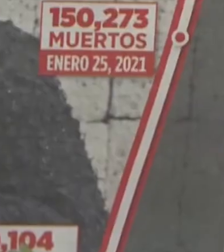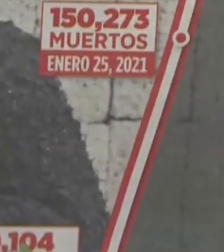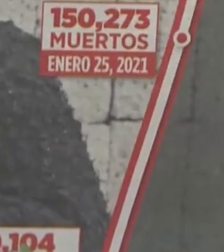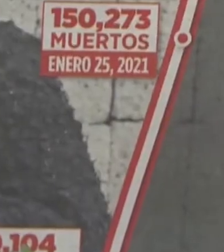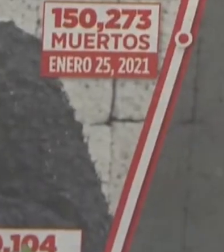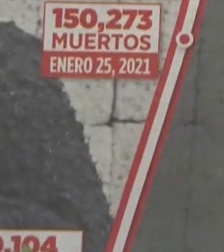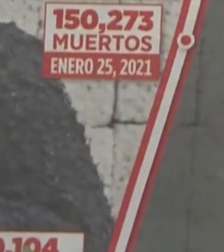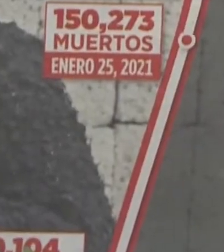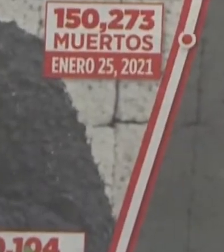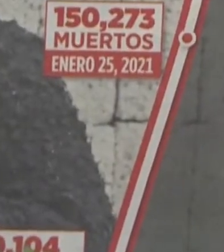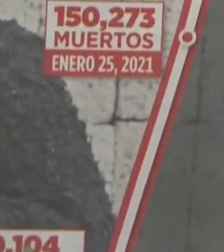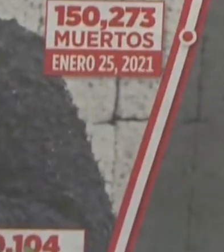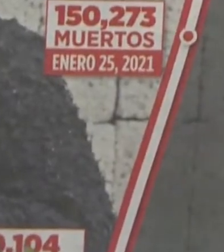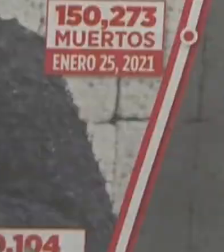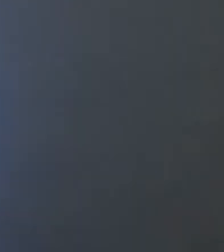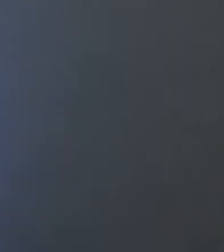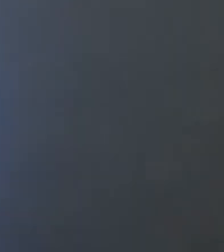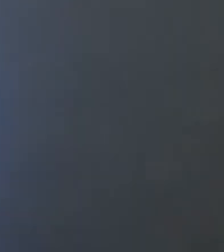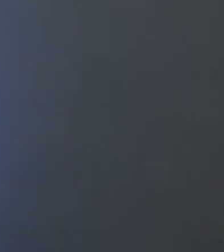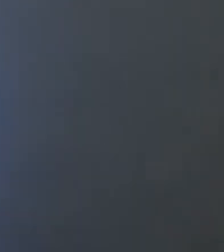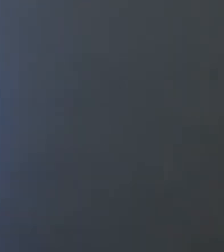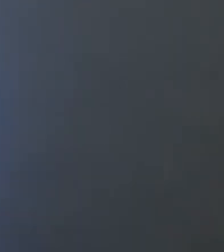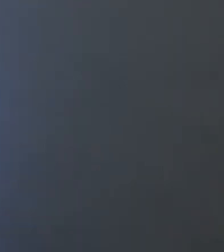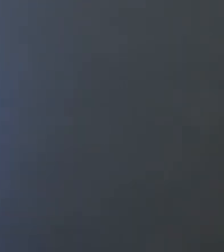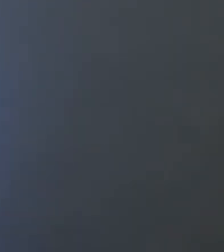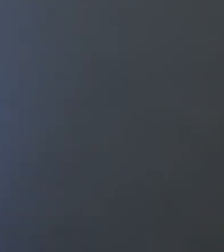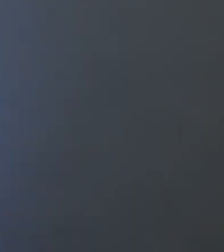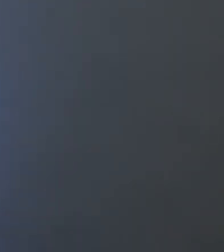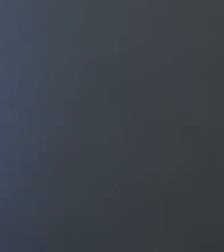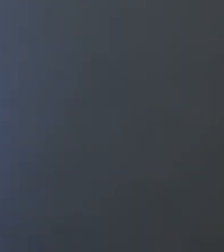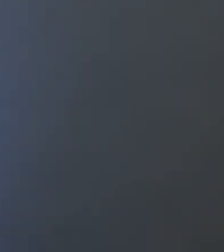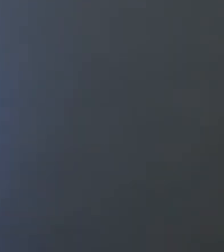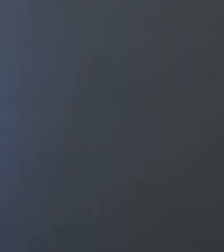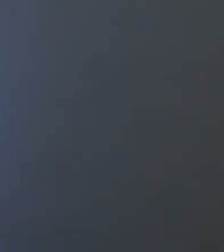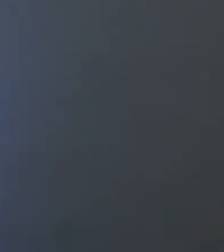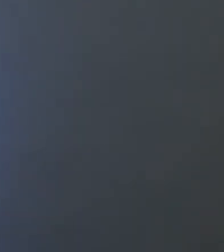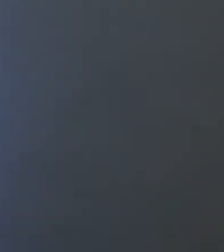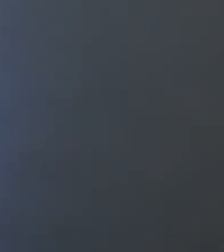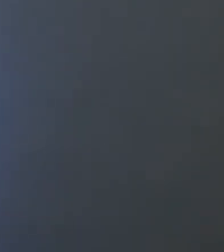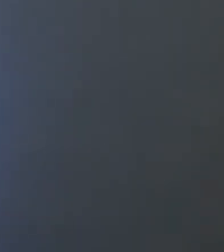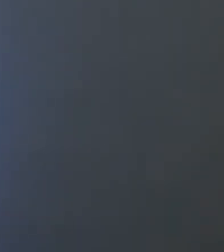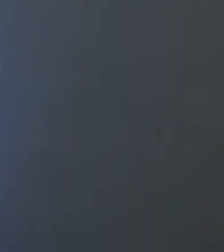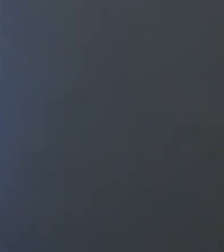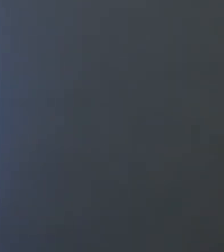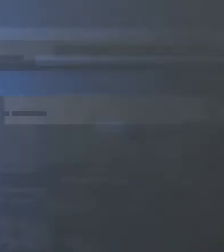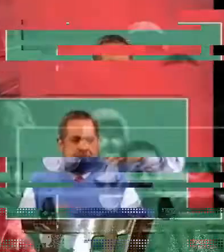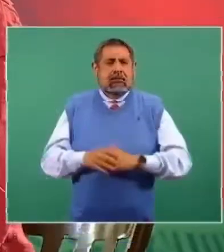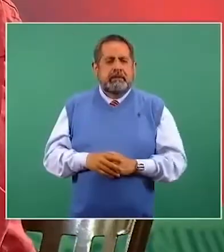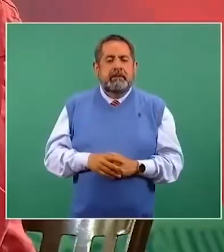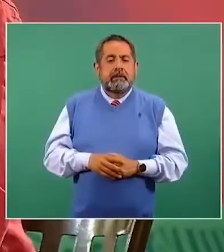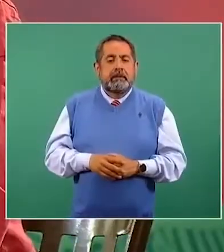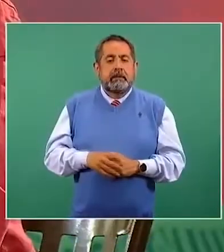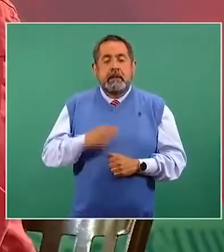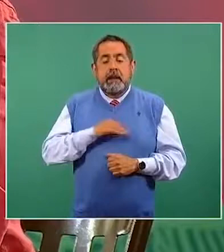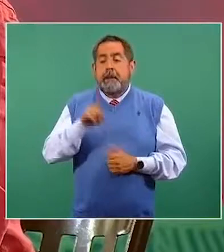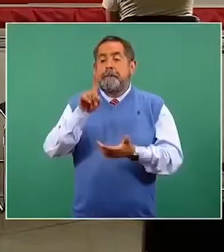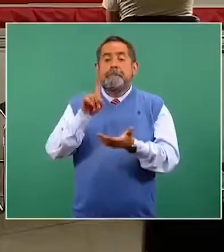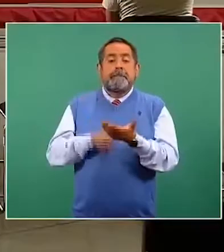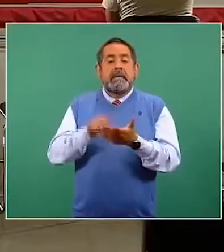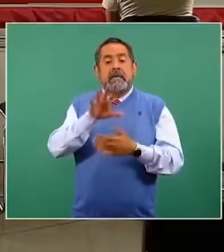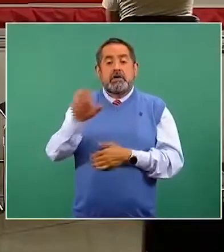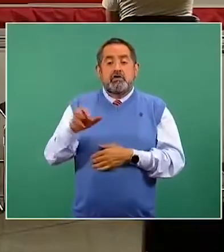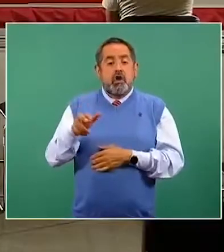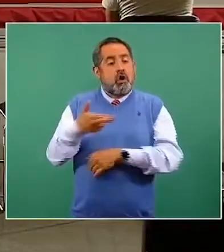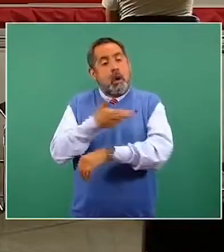310 casos de contagio acumulado pero esta no es la primera vez que gatel ha sido denunciado hay más de 1.500